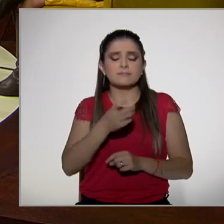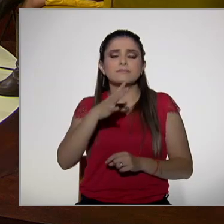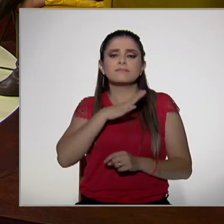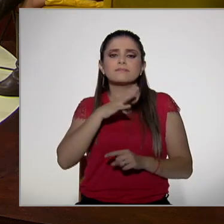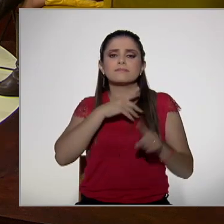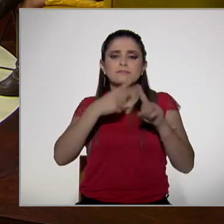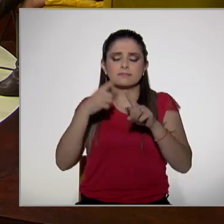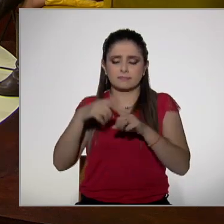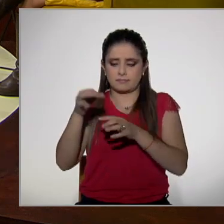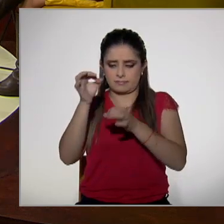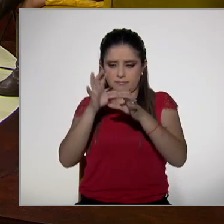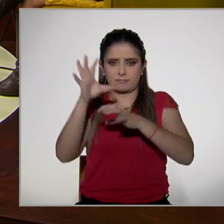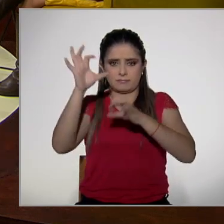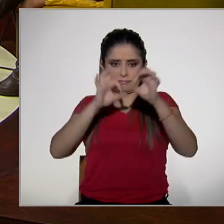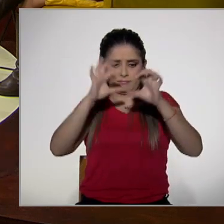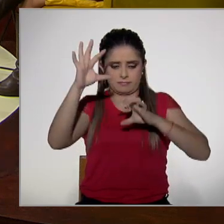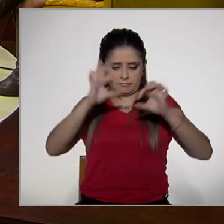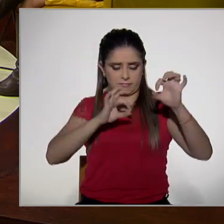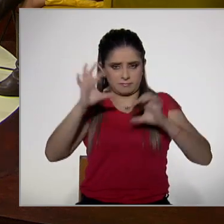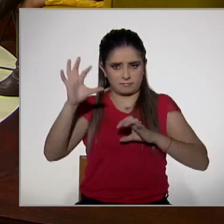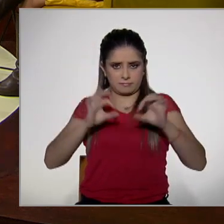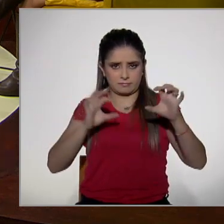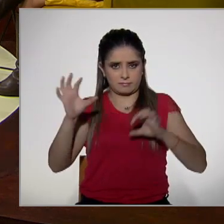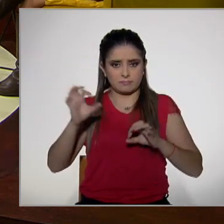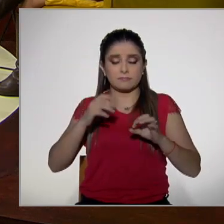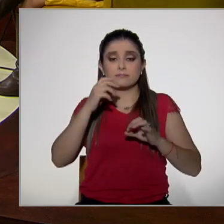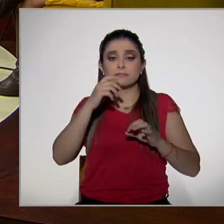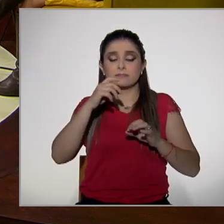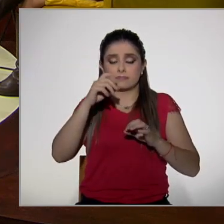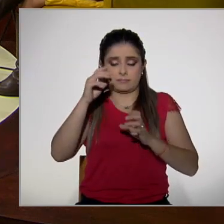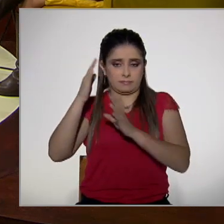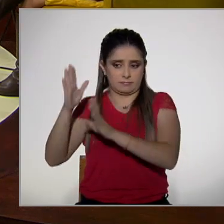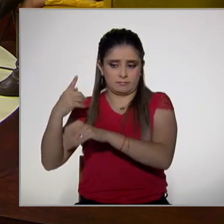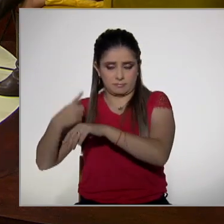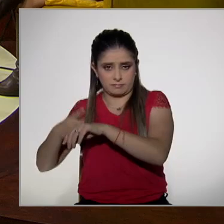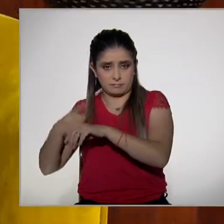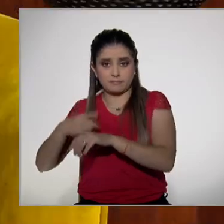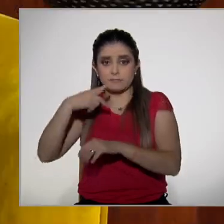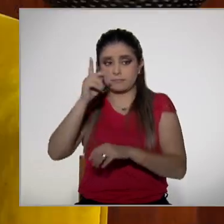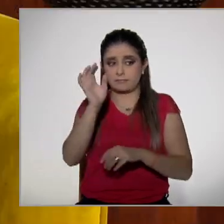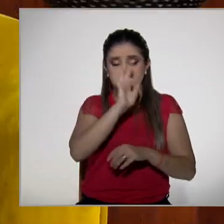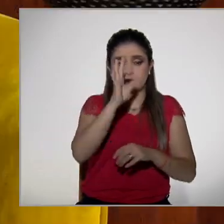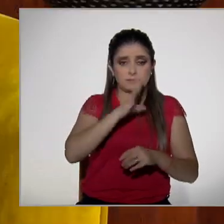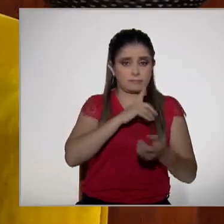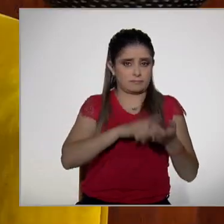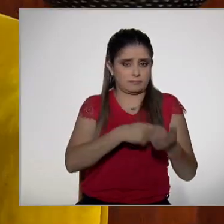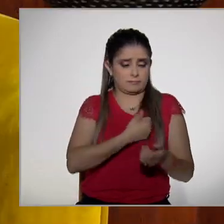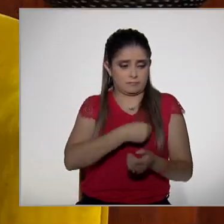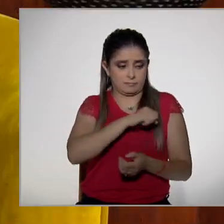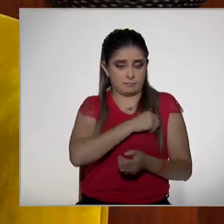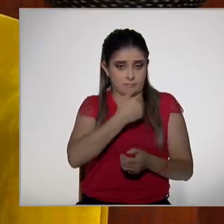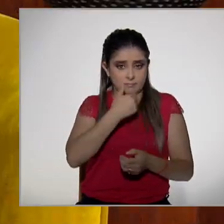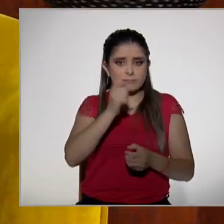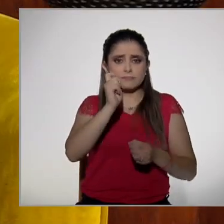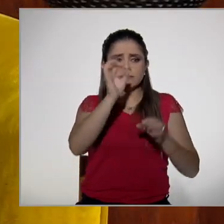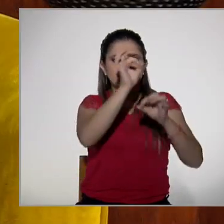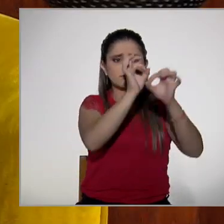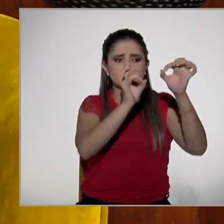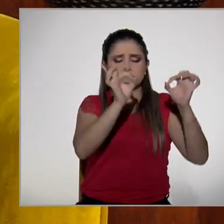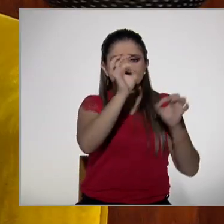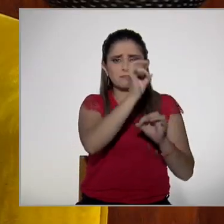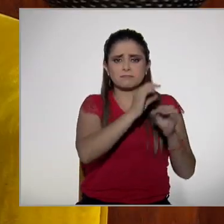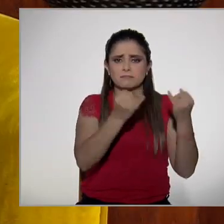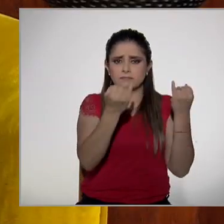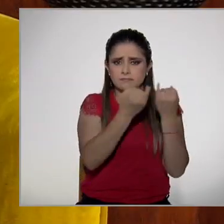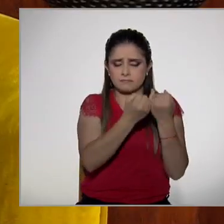de los eritrocitos en condiciones normales ésta es homogénea es decir parecidos todo exacto y entonces es el primer parámetro en